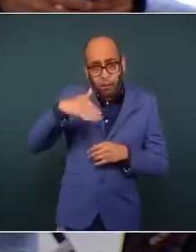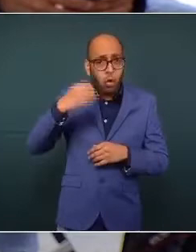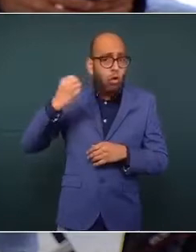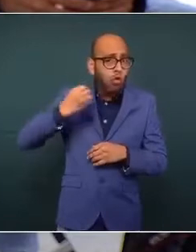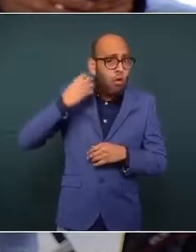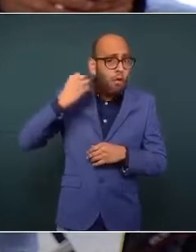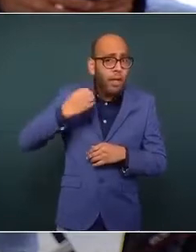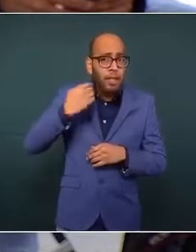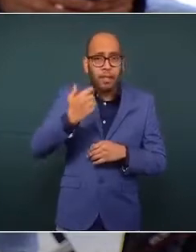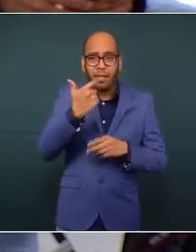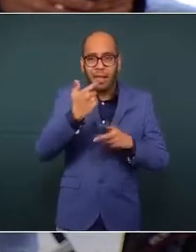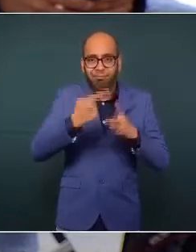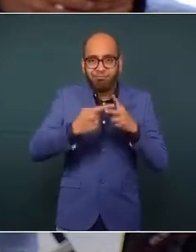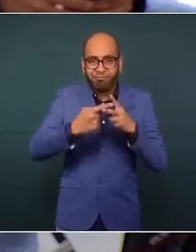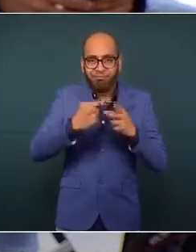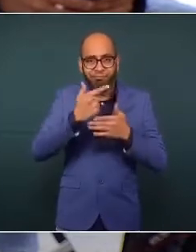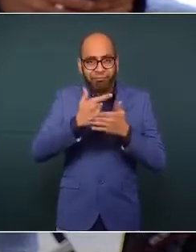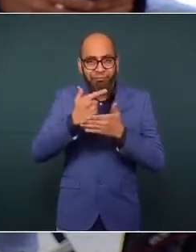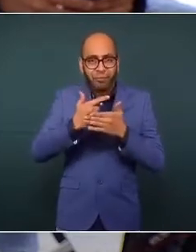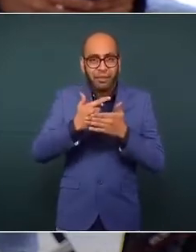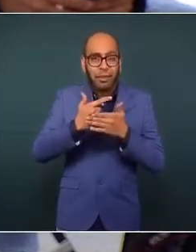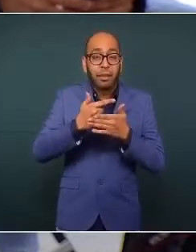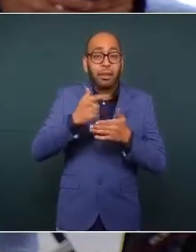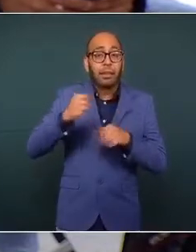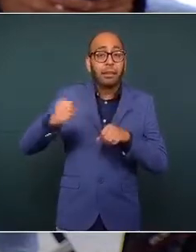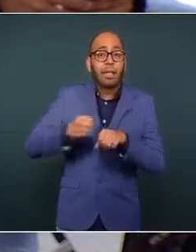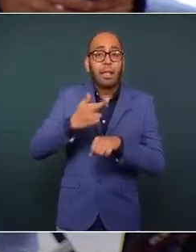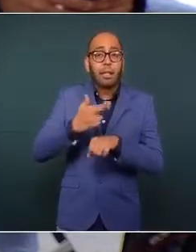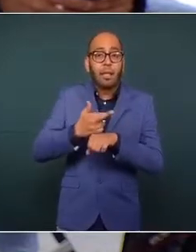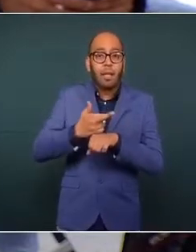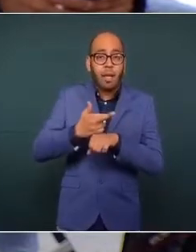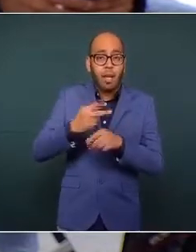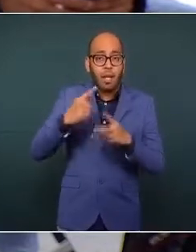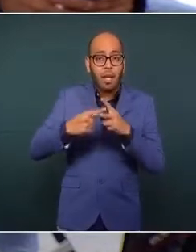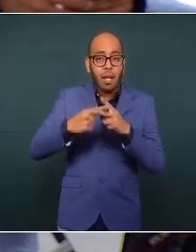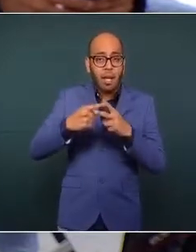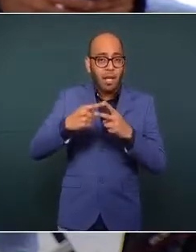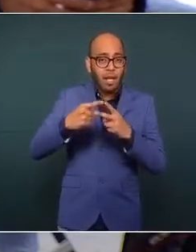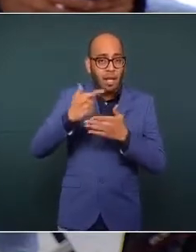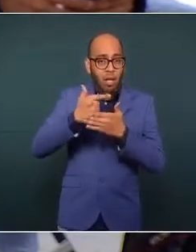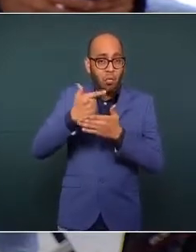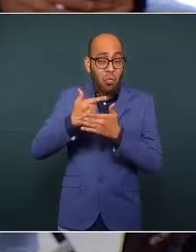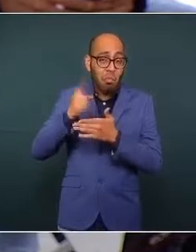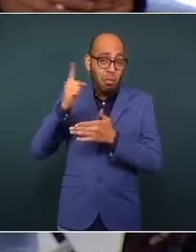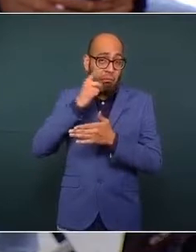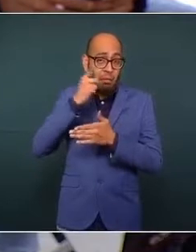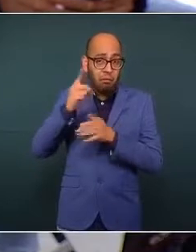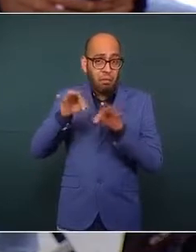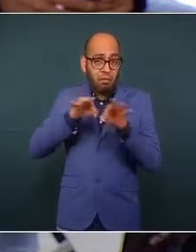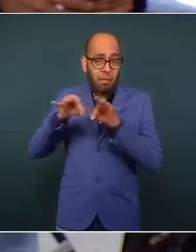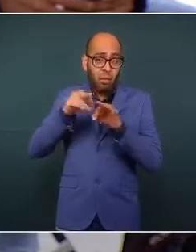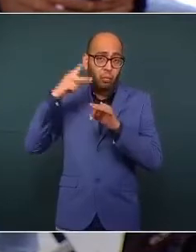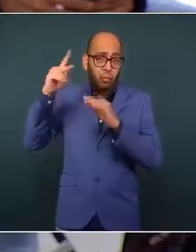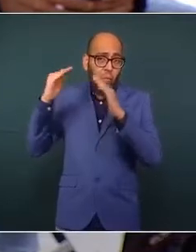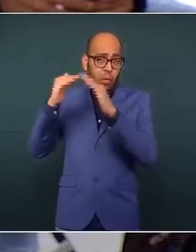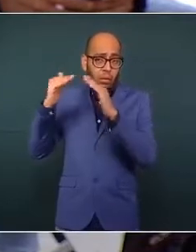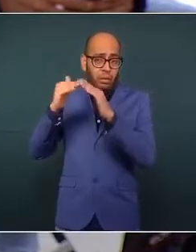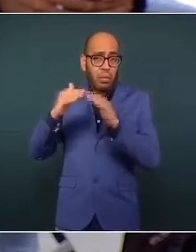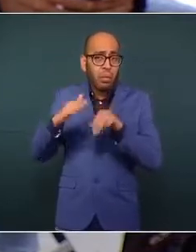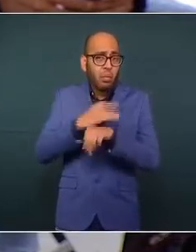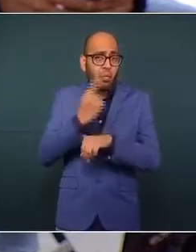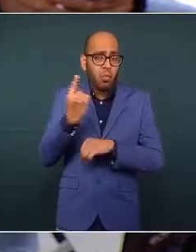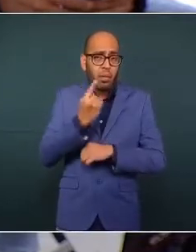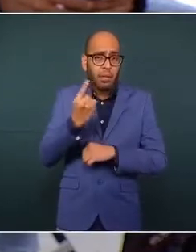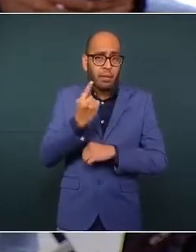a seguir, dado que la secretaria de Economía mencionó que pues va a estar trabajando desde su casa, porque bueno, de manera